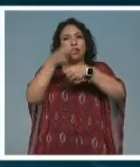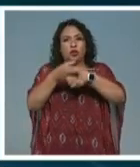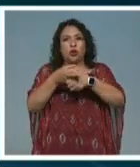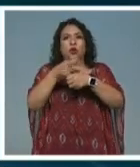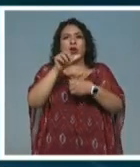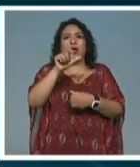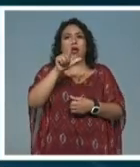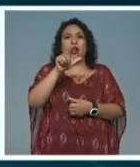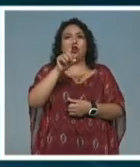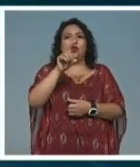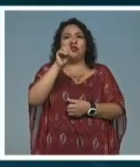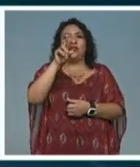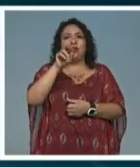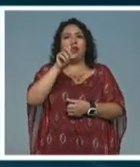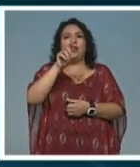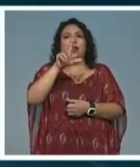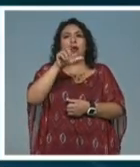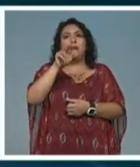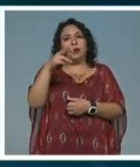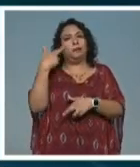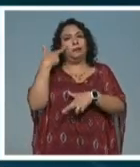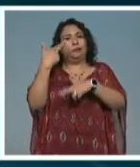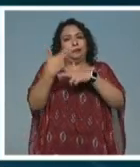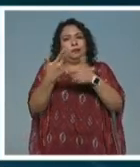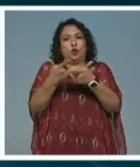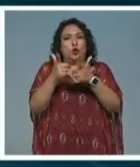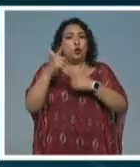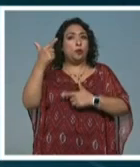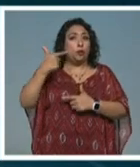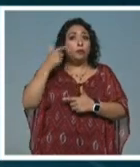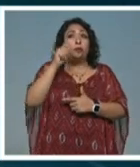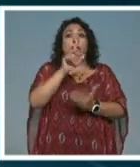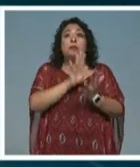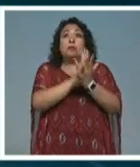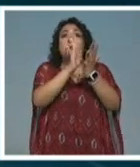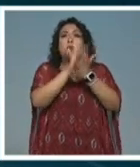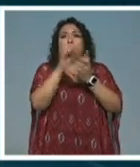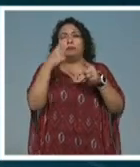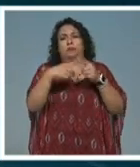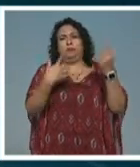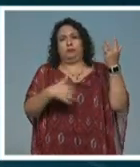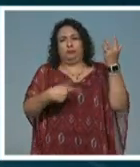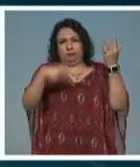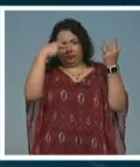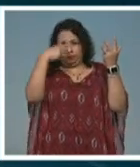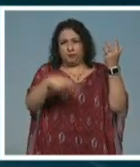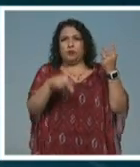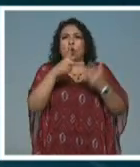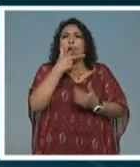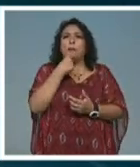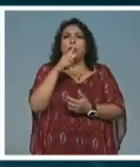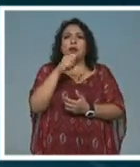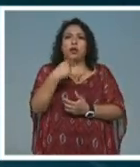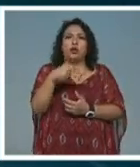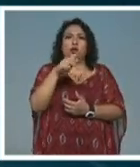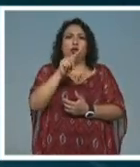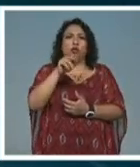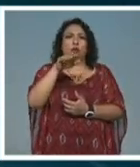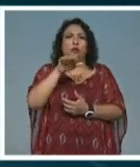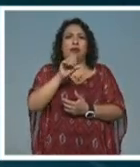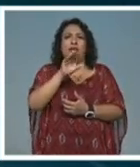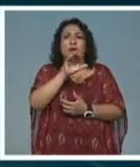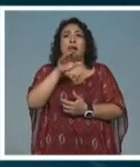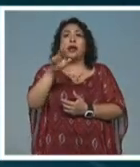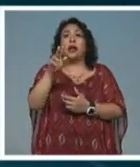orquesta Alondra de la Parra al frente de la agrupación londinense y la participación del guitarrista mexicano Tomás Barreiro. Como agua